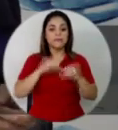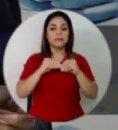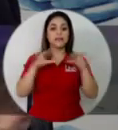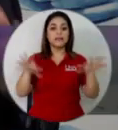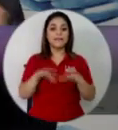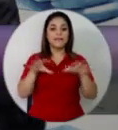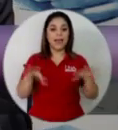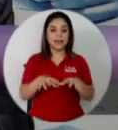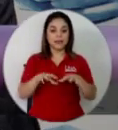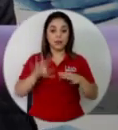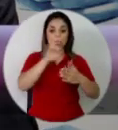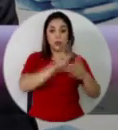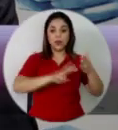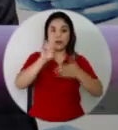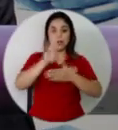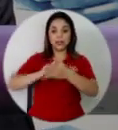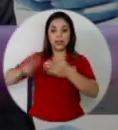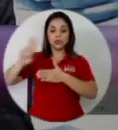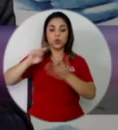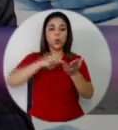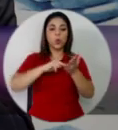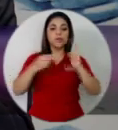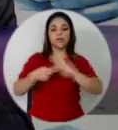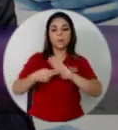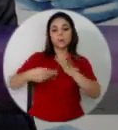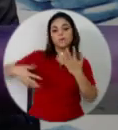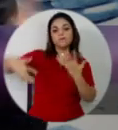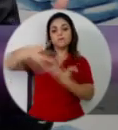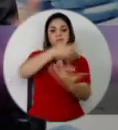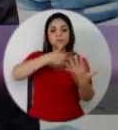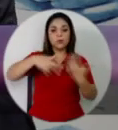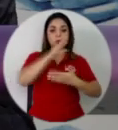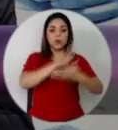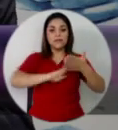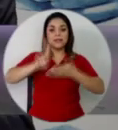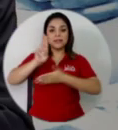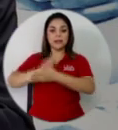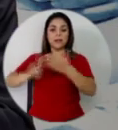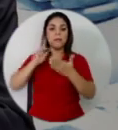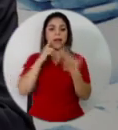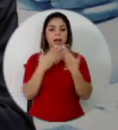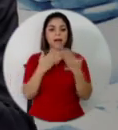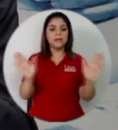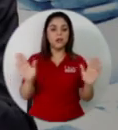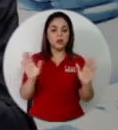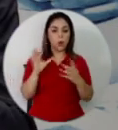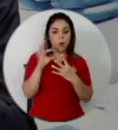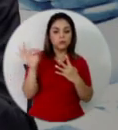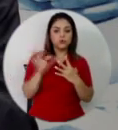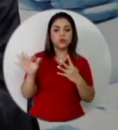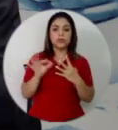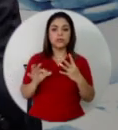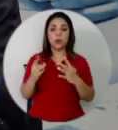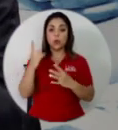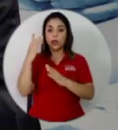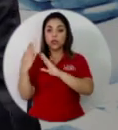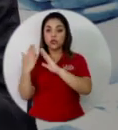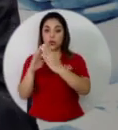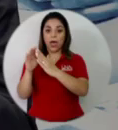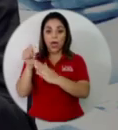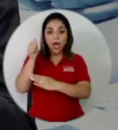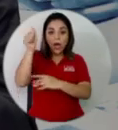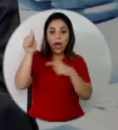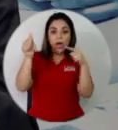de las universidades en un concepto interuniversitario para abrir opciones de formación universitaria en una